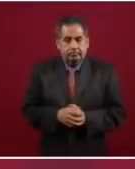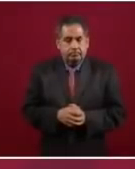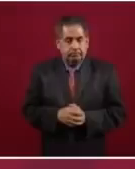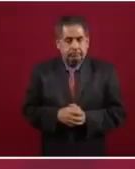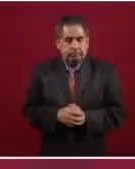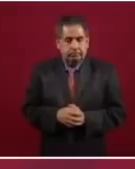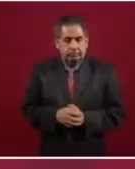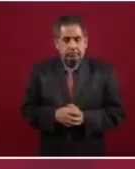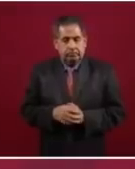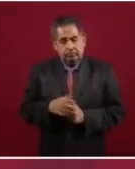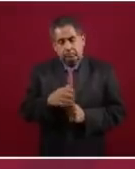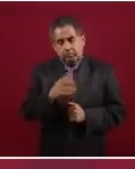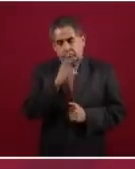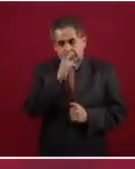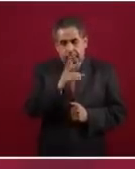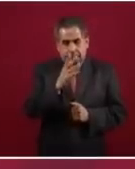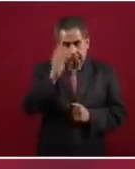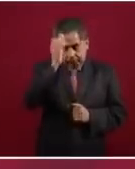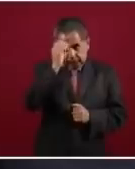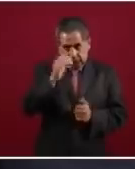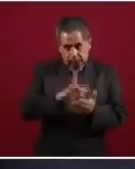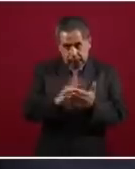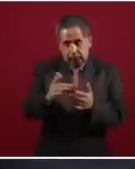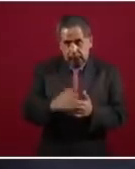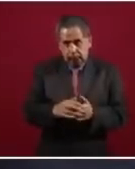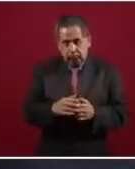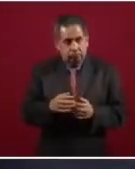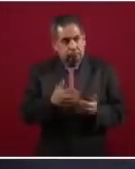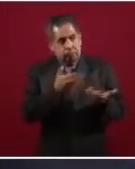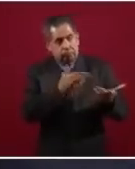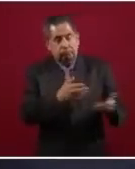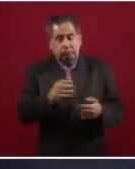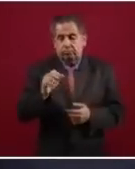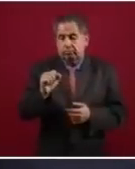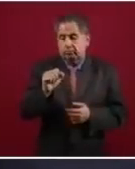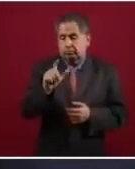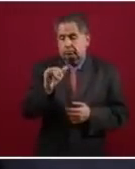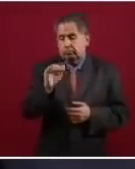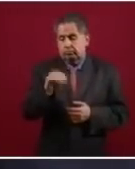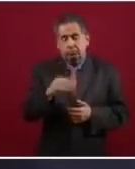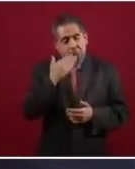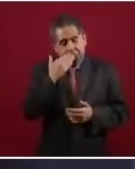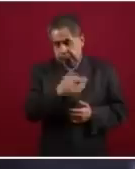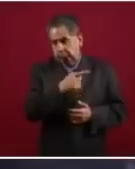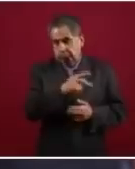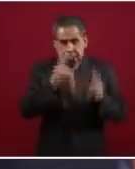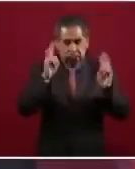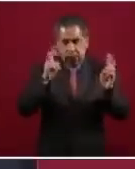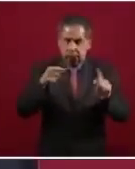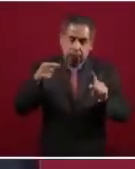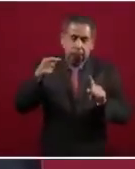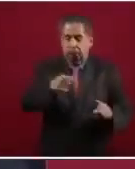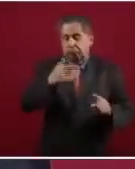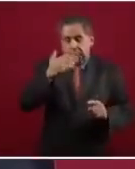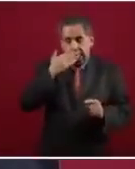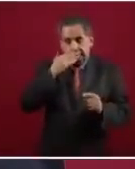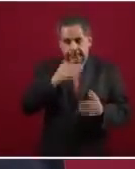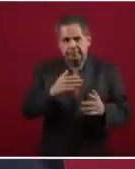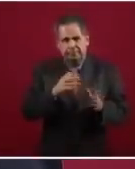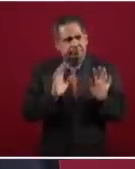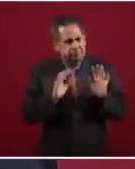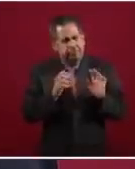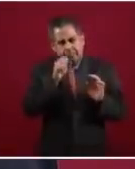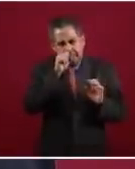sus palabras, su opinión a Carlos Slim sobre este tema y en